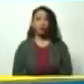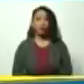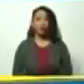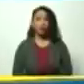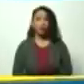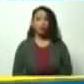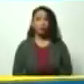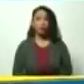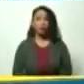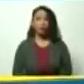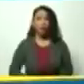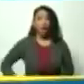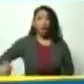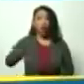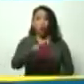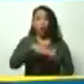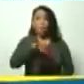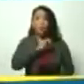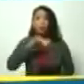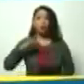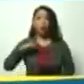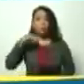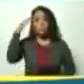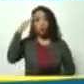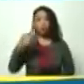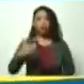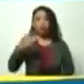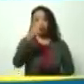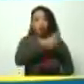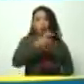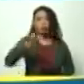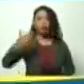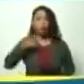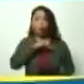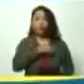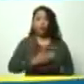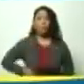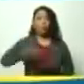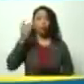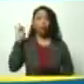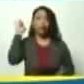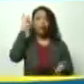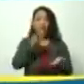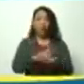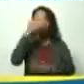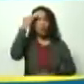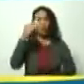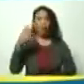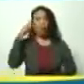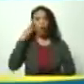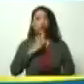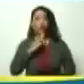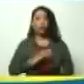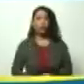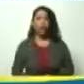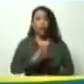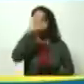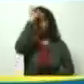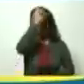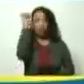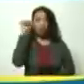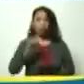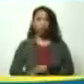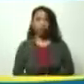a todo el personal militar y civil de nuestra gloriosa aviación militar bolivariana el domingo